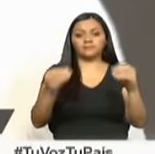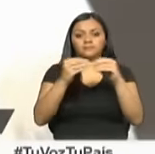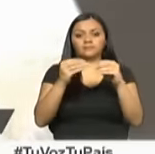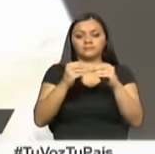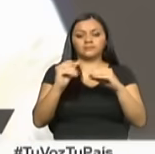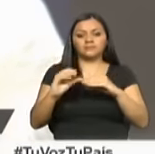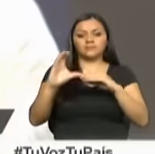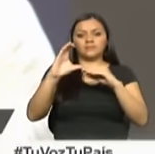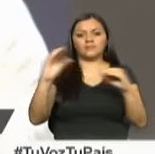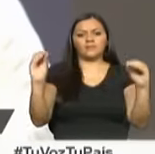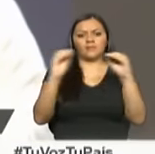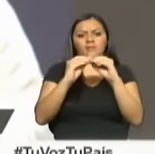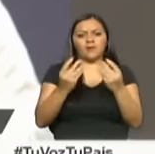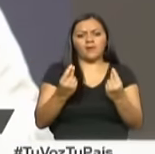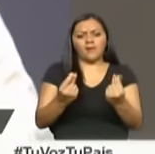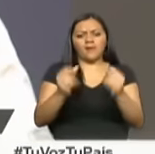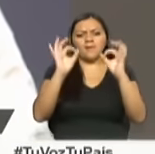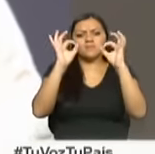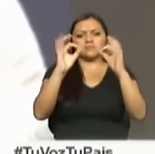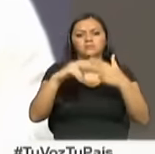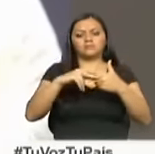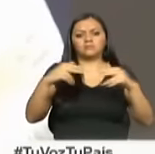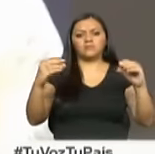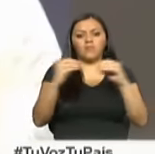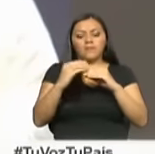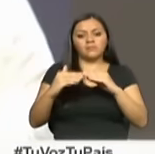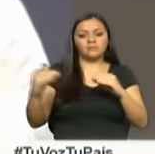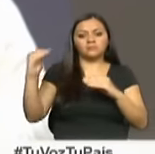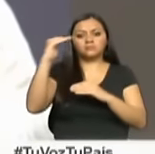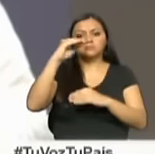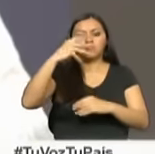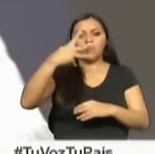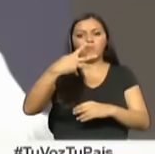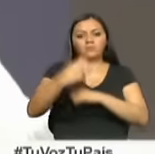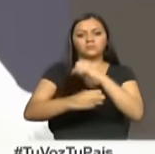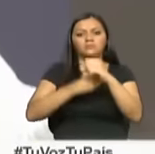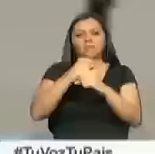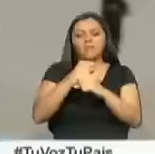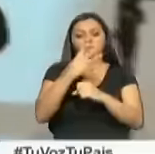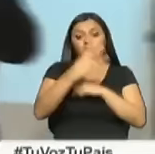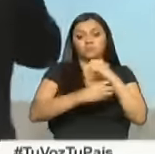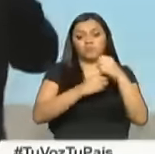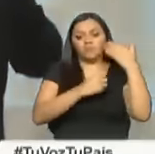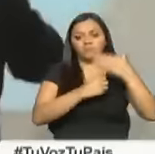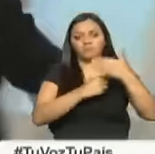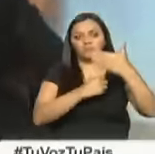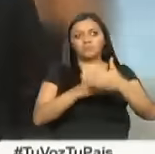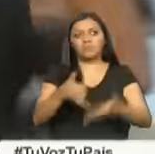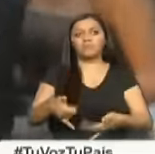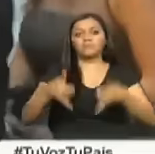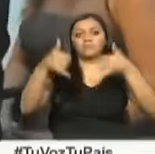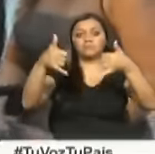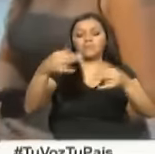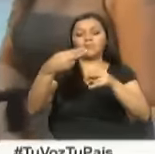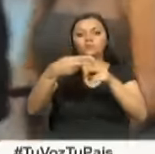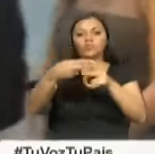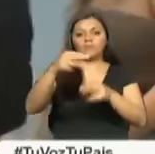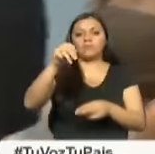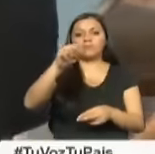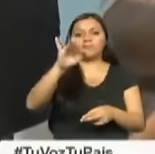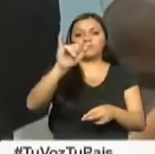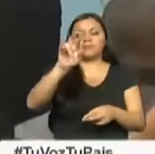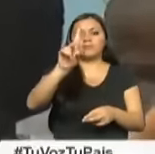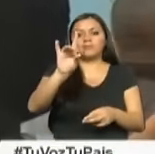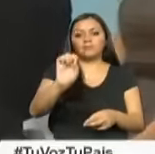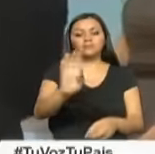crecimiento más exitosa de la región, más alta de la región por cuarto año consecutivo. La premiación lleva el nombre Matilde Hidalgo